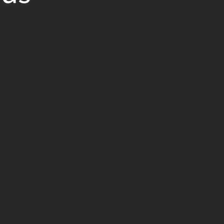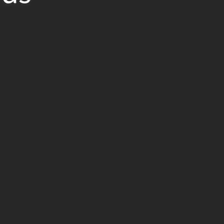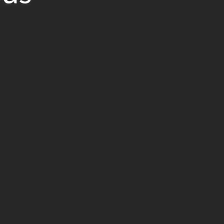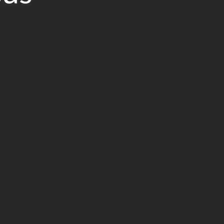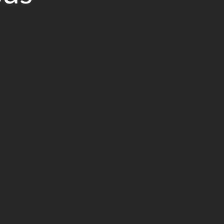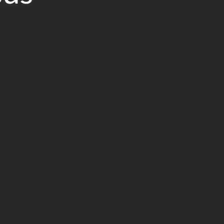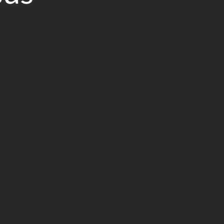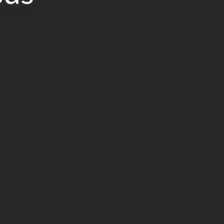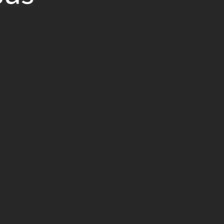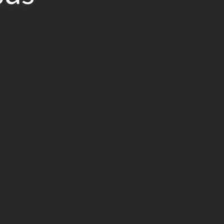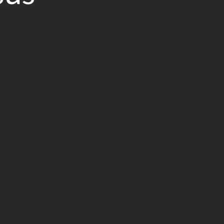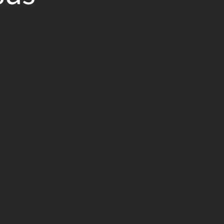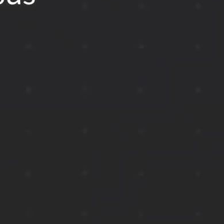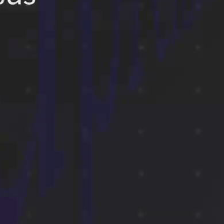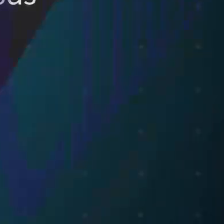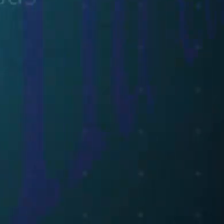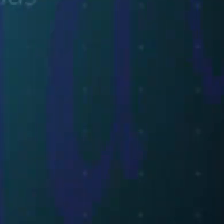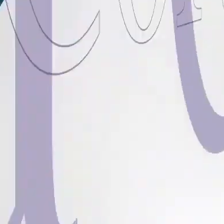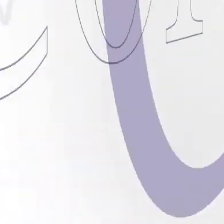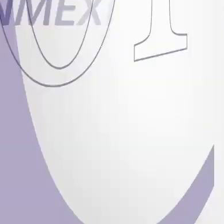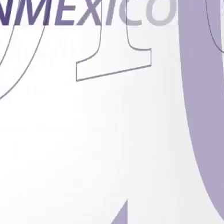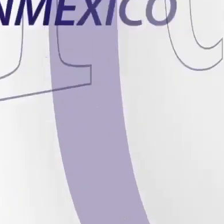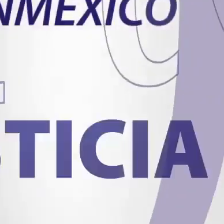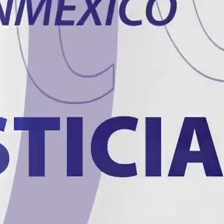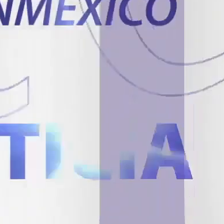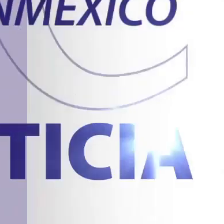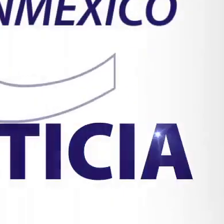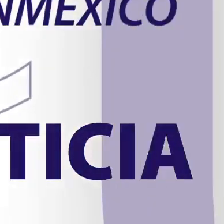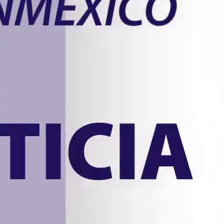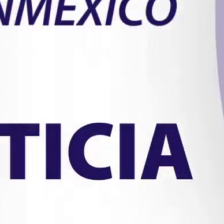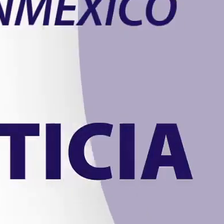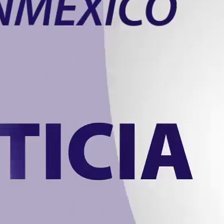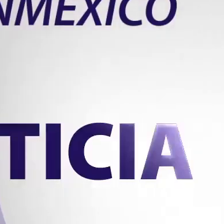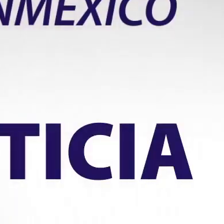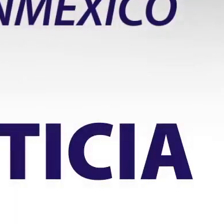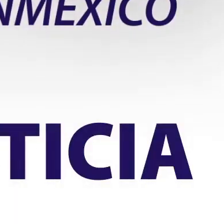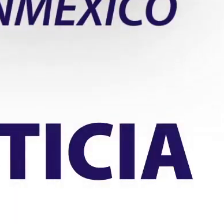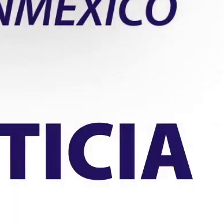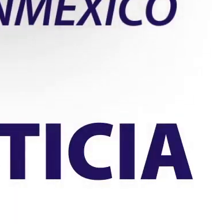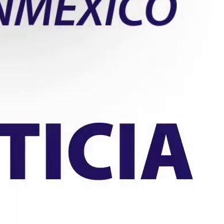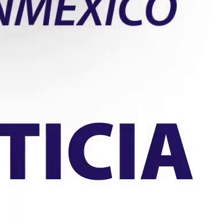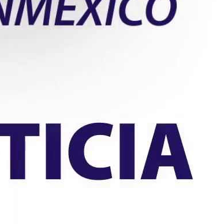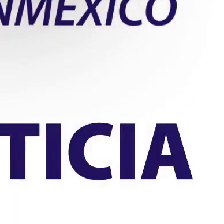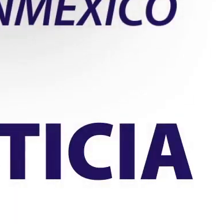Suprema Corte, el poder de la justicia.